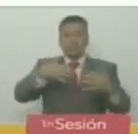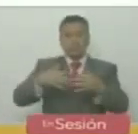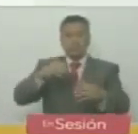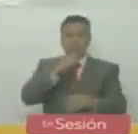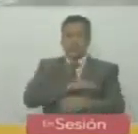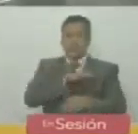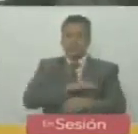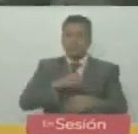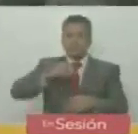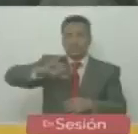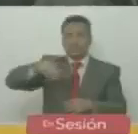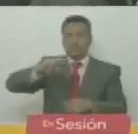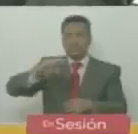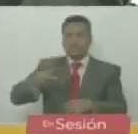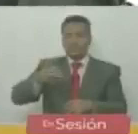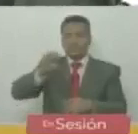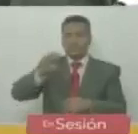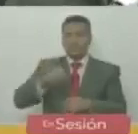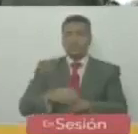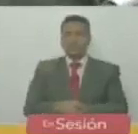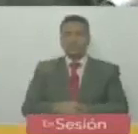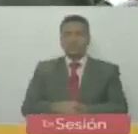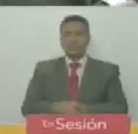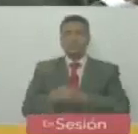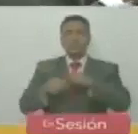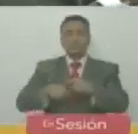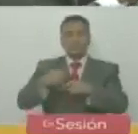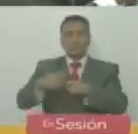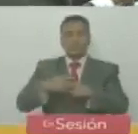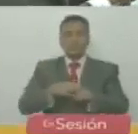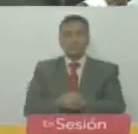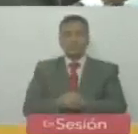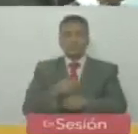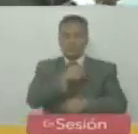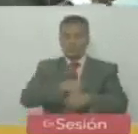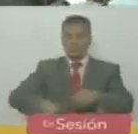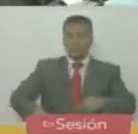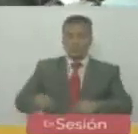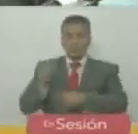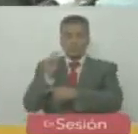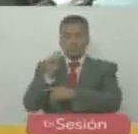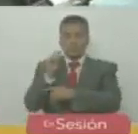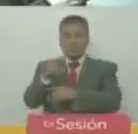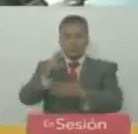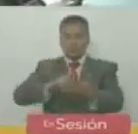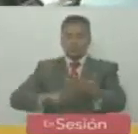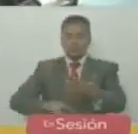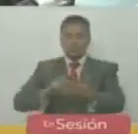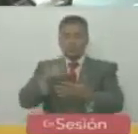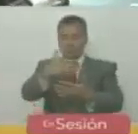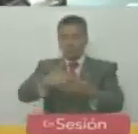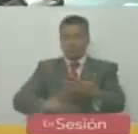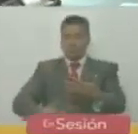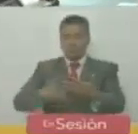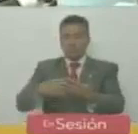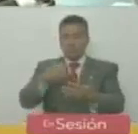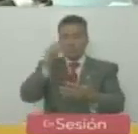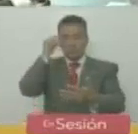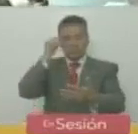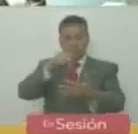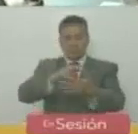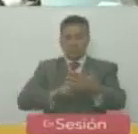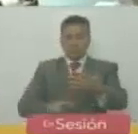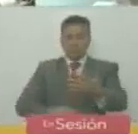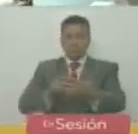social Jorge Antonio Rodríguez. A continuación, el presidente ordenó dar lectura a la propuesta del orden del día,